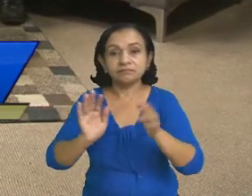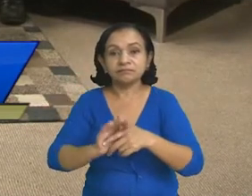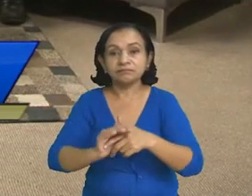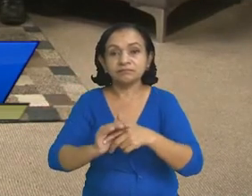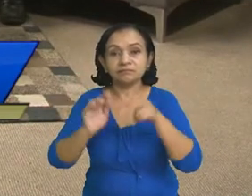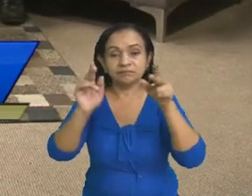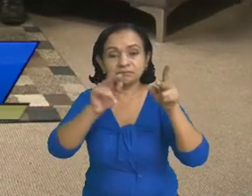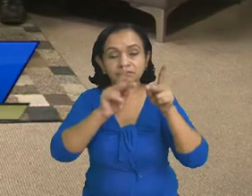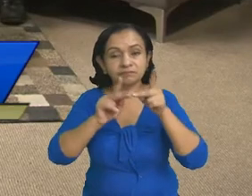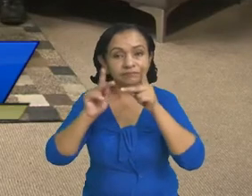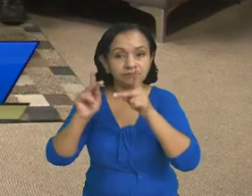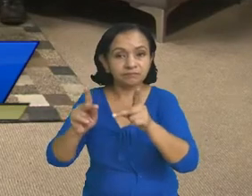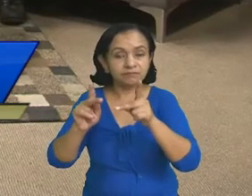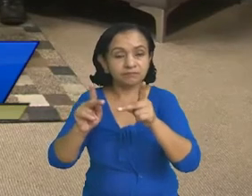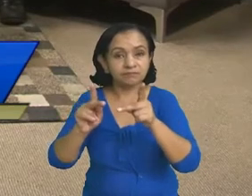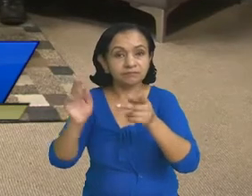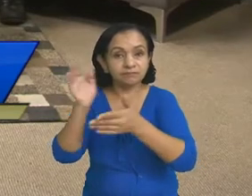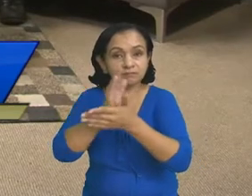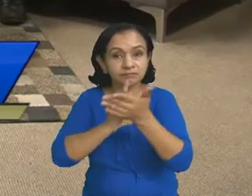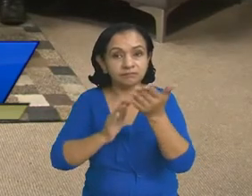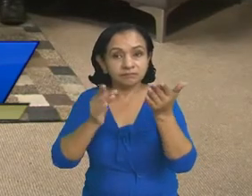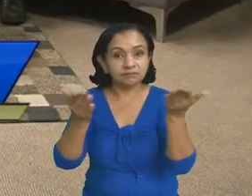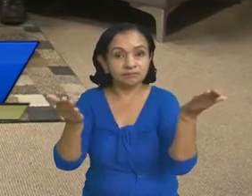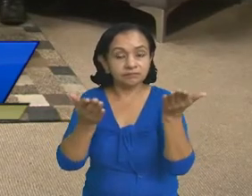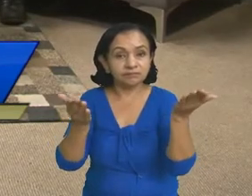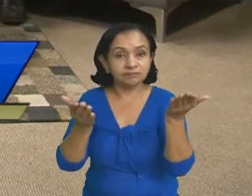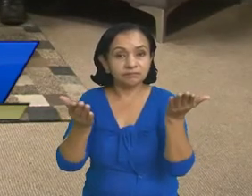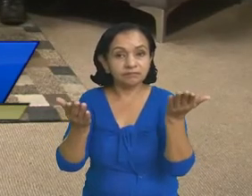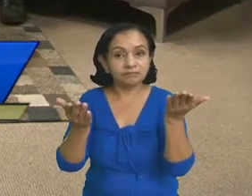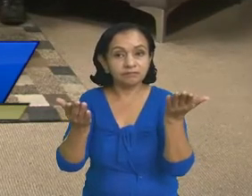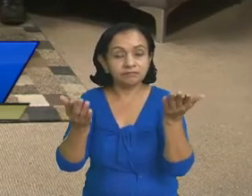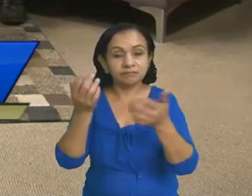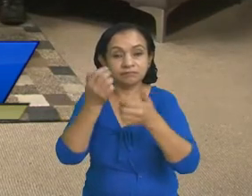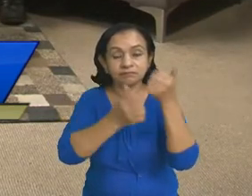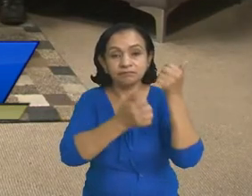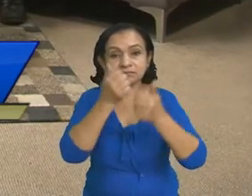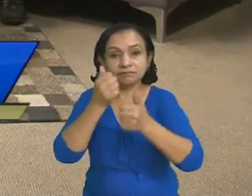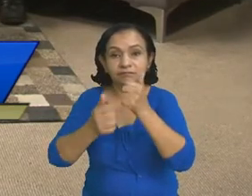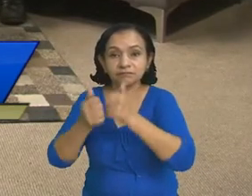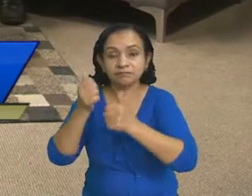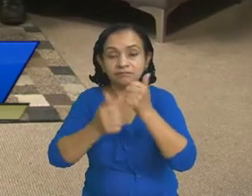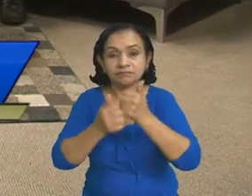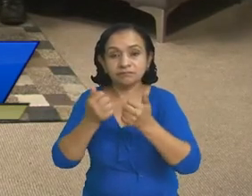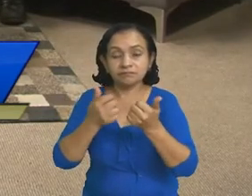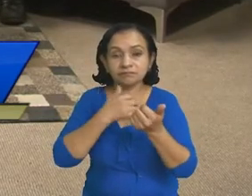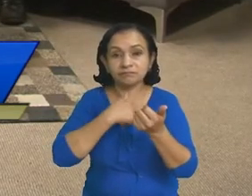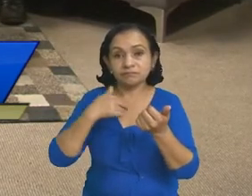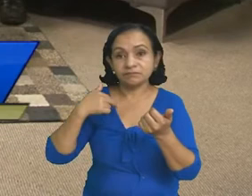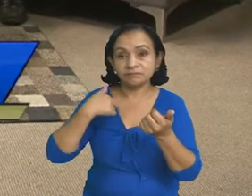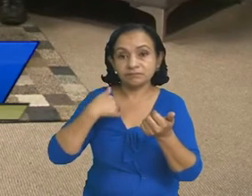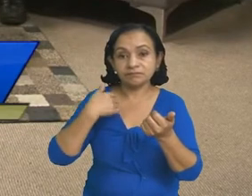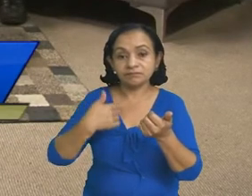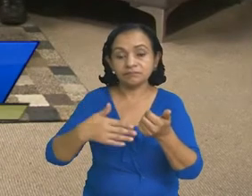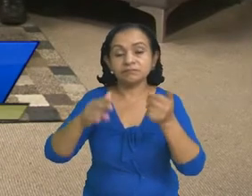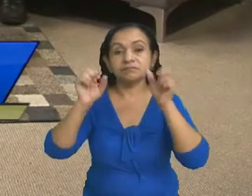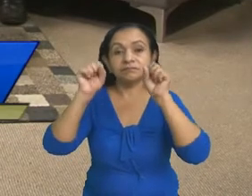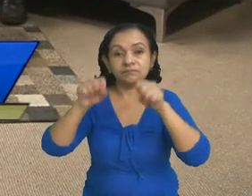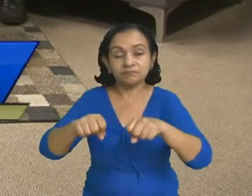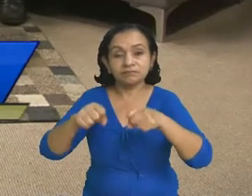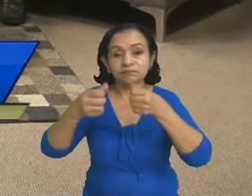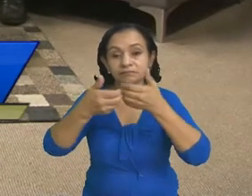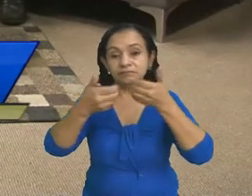que la gente de aunque hay una parte que está en línea, pero por problemas también técnicos que hay por el mismo sistema, pues